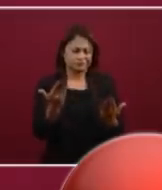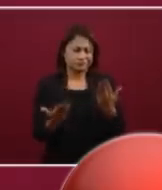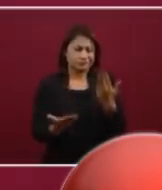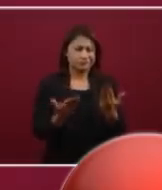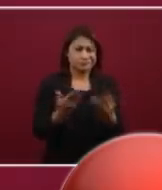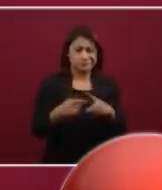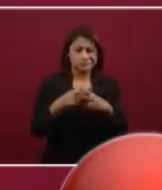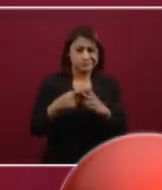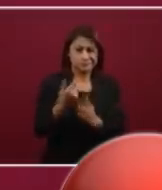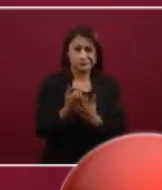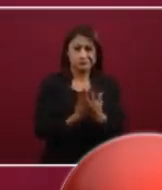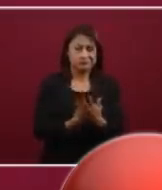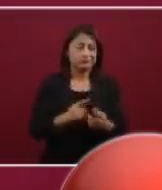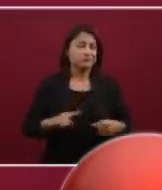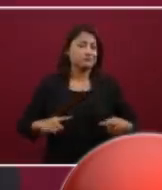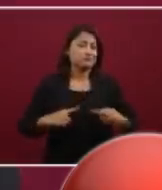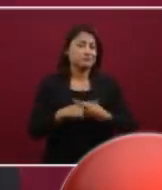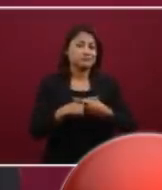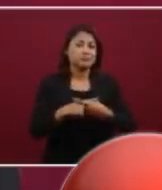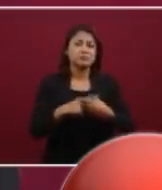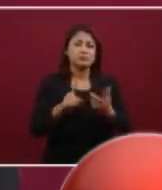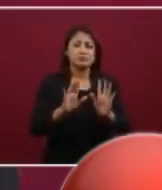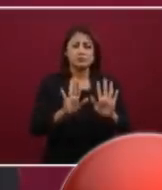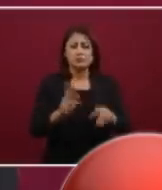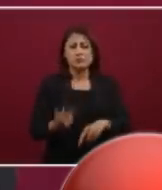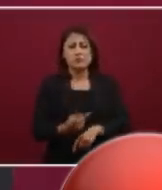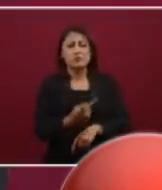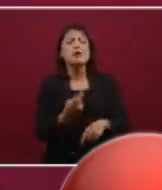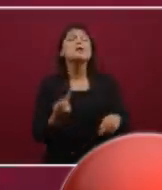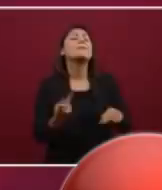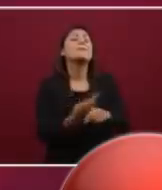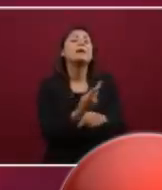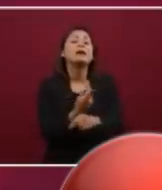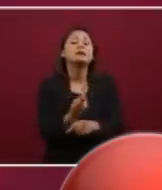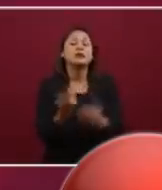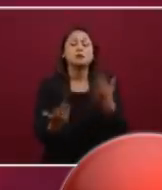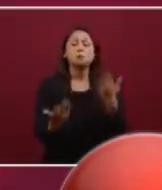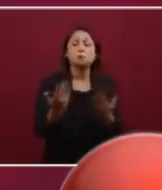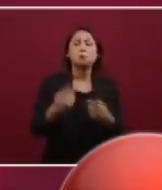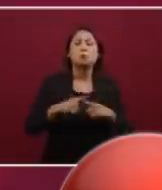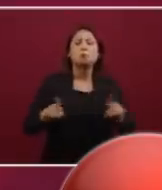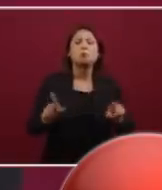si faltan medios de comunicación? Y le tengo otra pregunta. Bueno, miren,